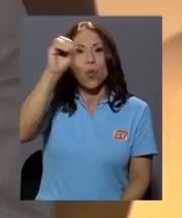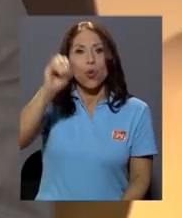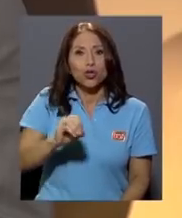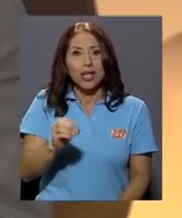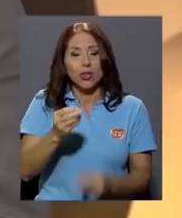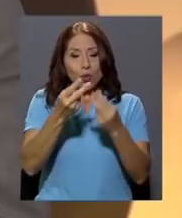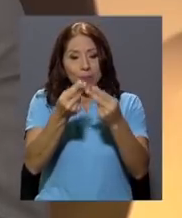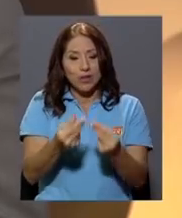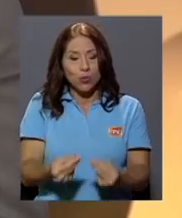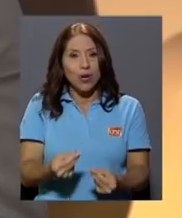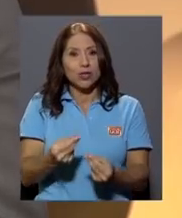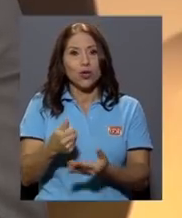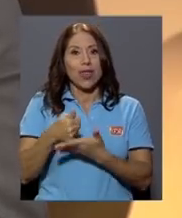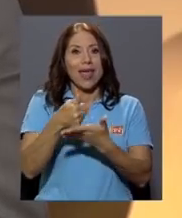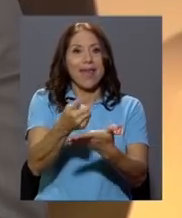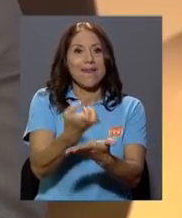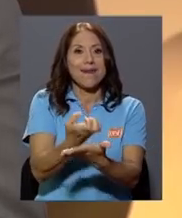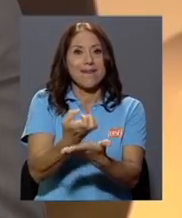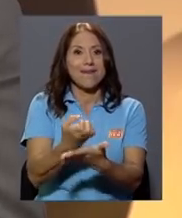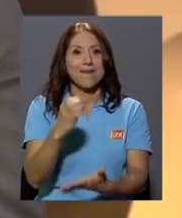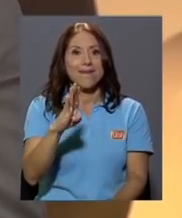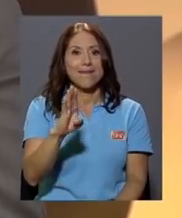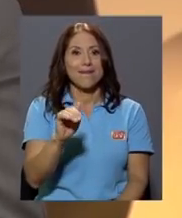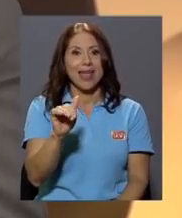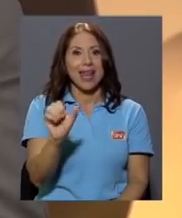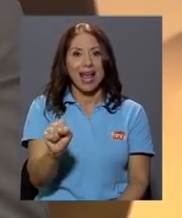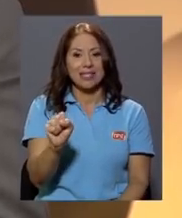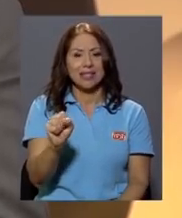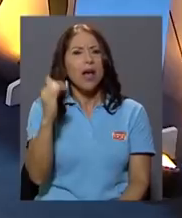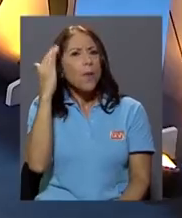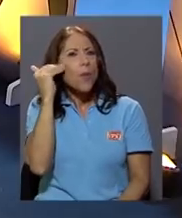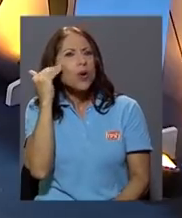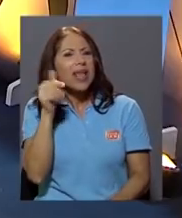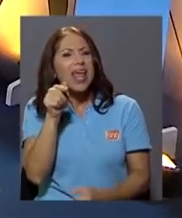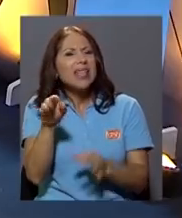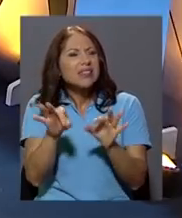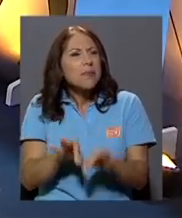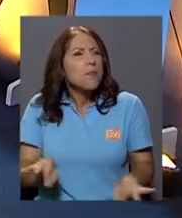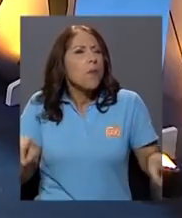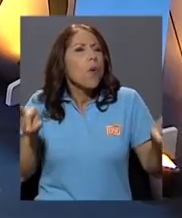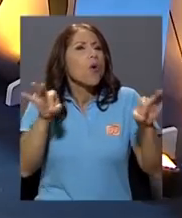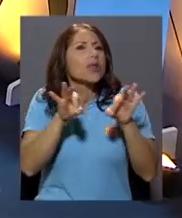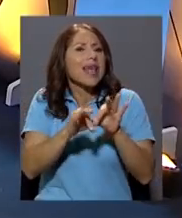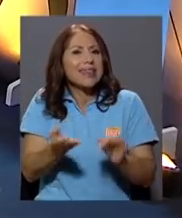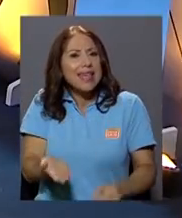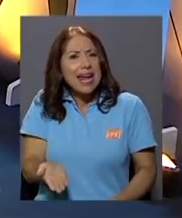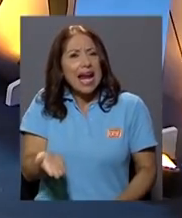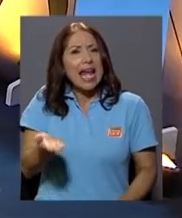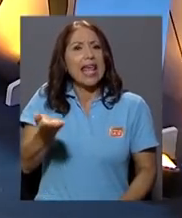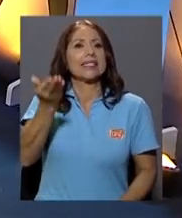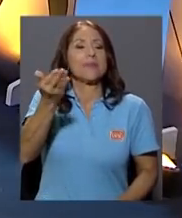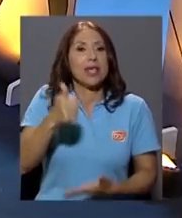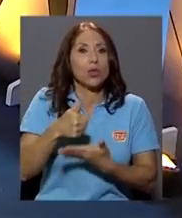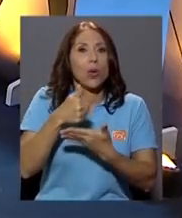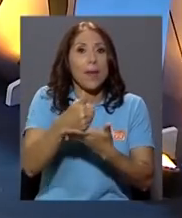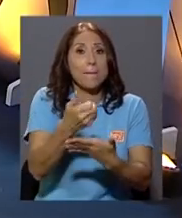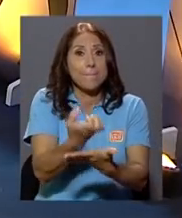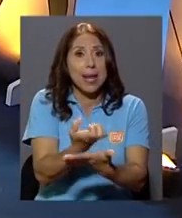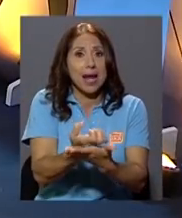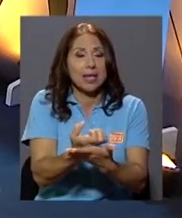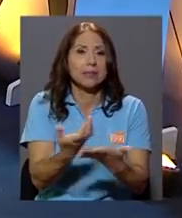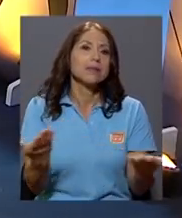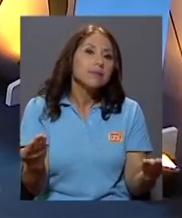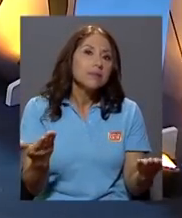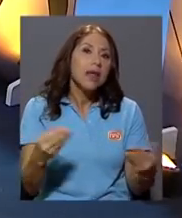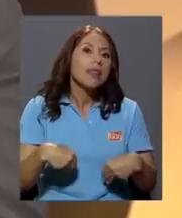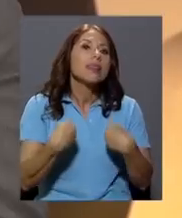presupuesto de becas. Bueno, ¿qué pretende este incremento tan importante en becas? Justamente darle mejores condiciones